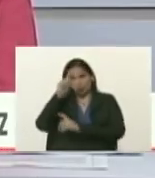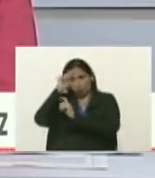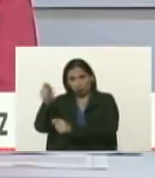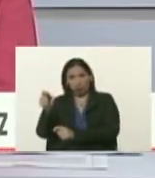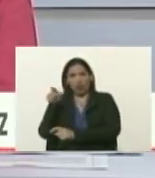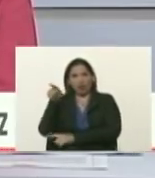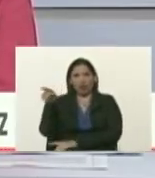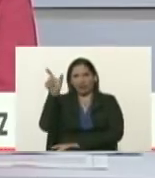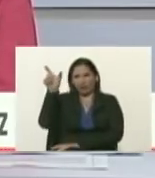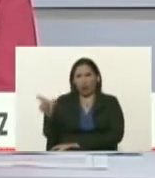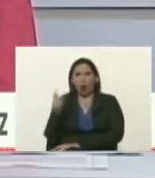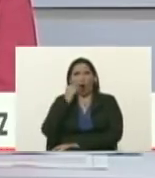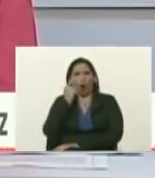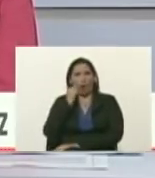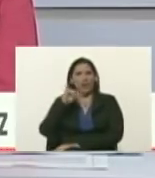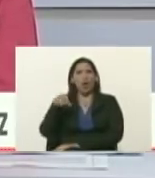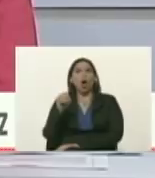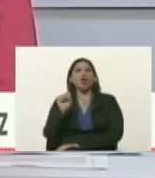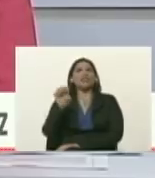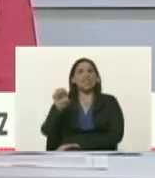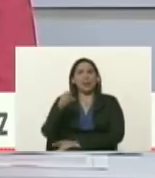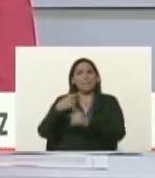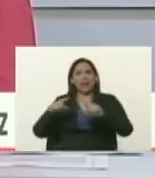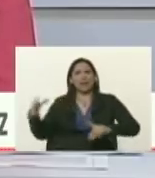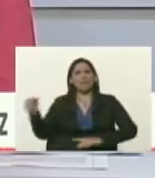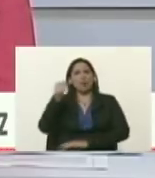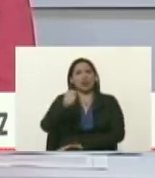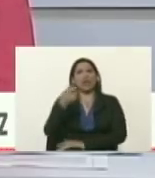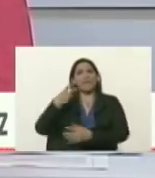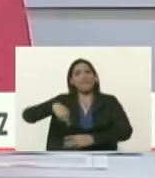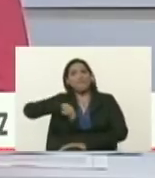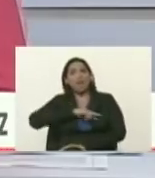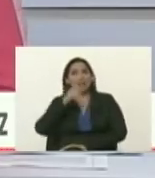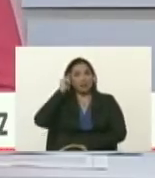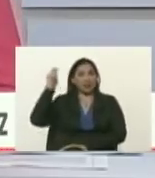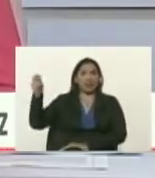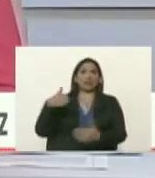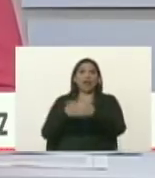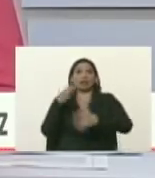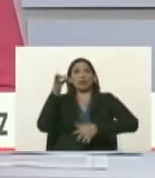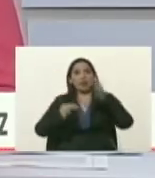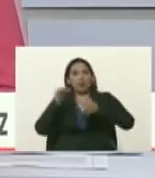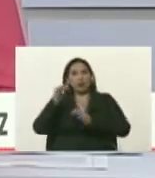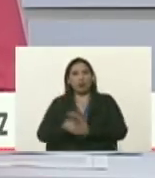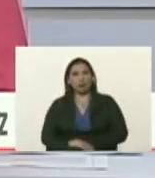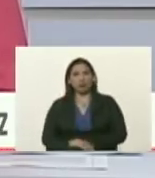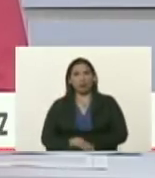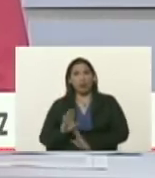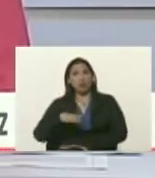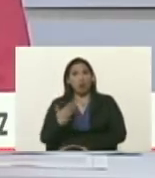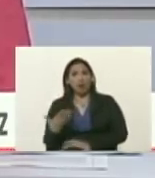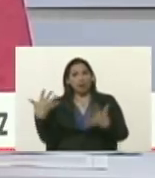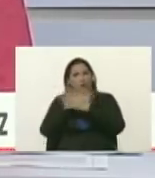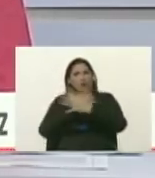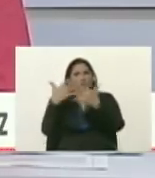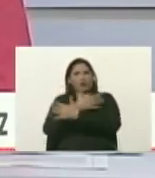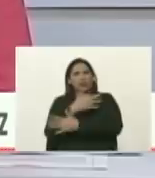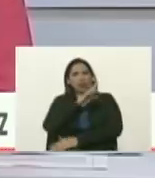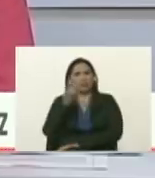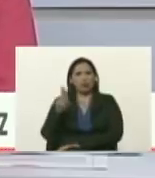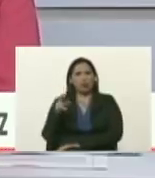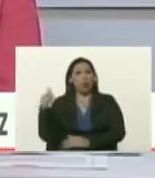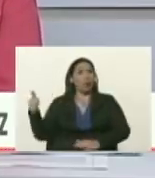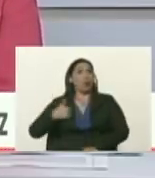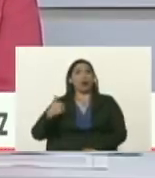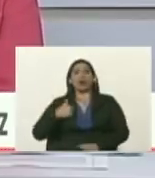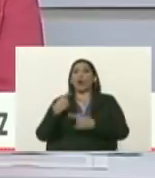allí. Y para imponer esa falsa tesis antijurídica de que puede confundirse a la República con